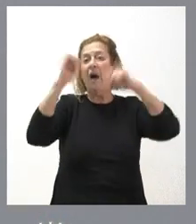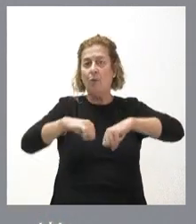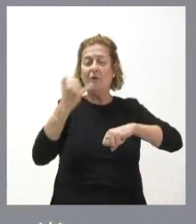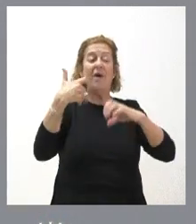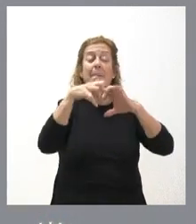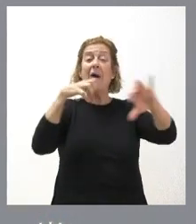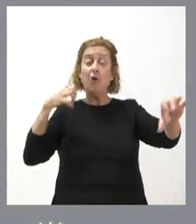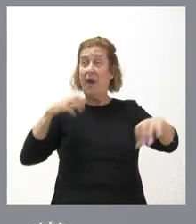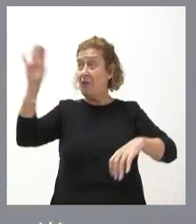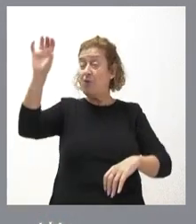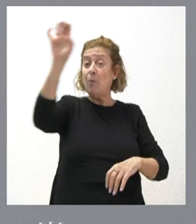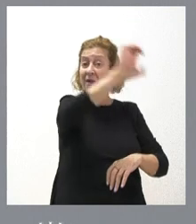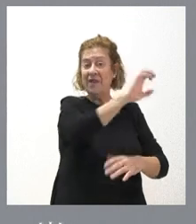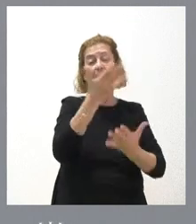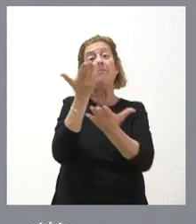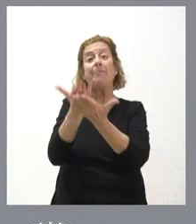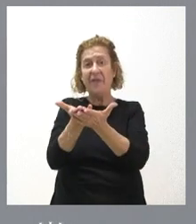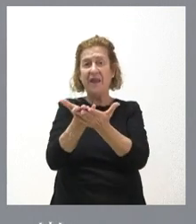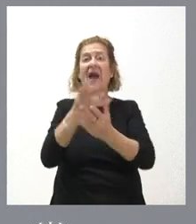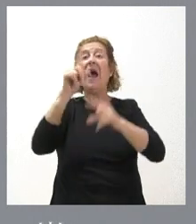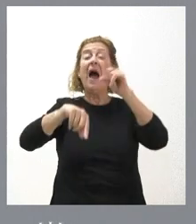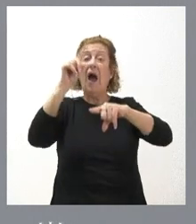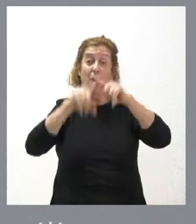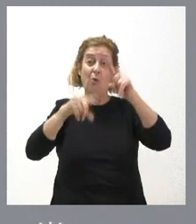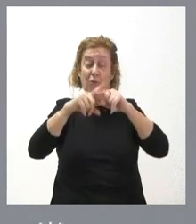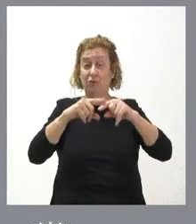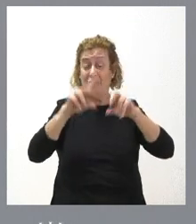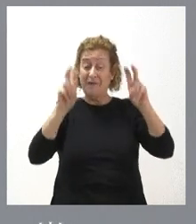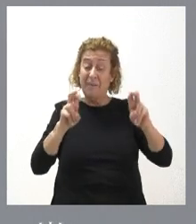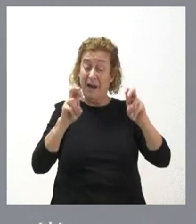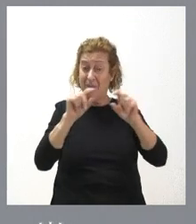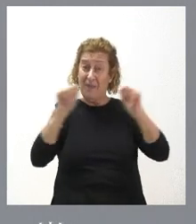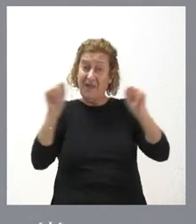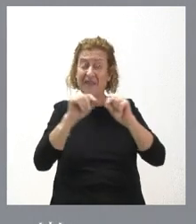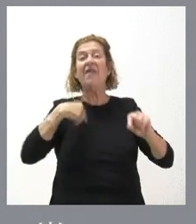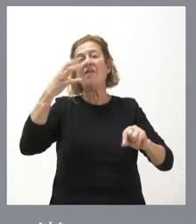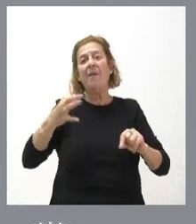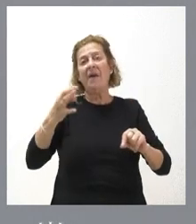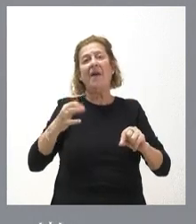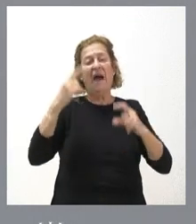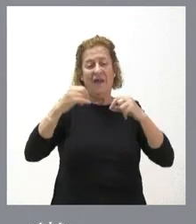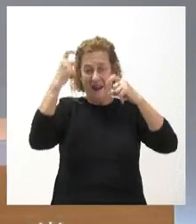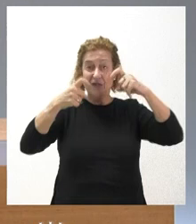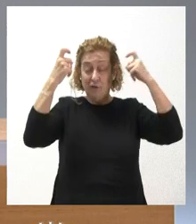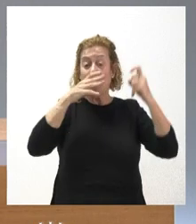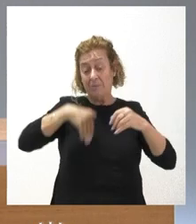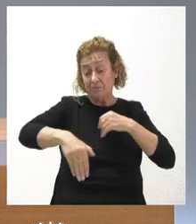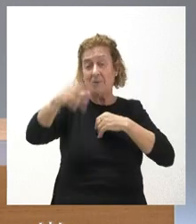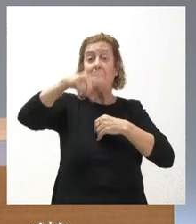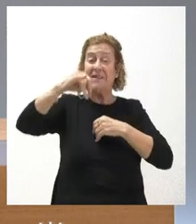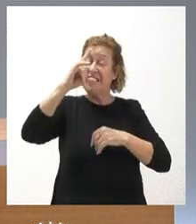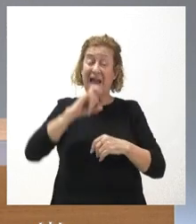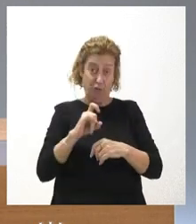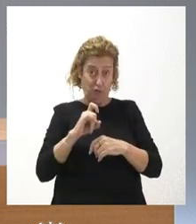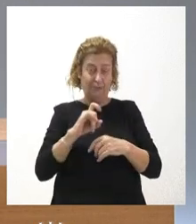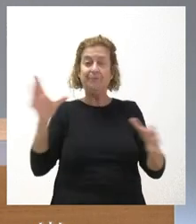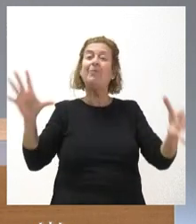comunidades autónomas que piden deter teradas medidas y en eso también tenemos que centrar el esfuerzo para los próximos meses y años en relación a la